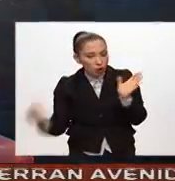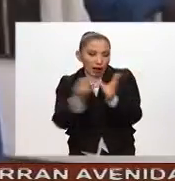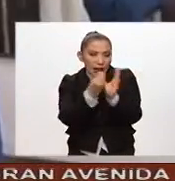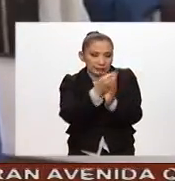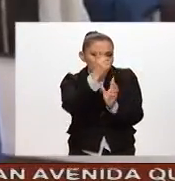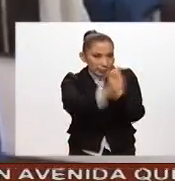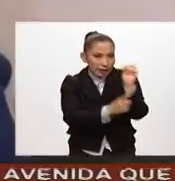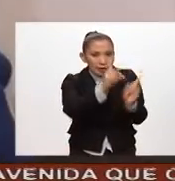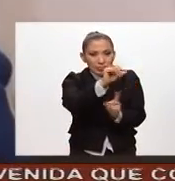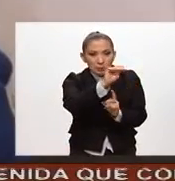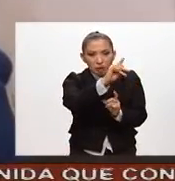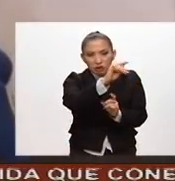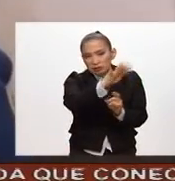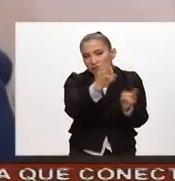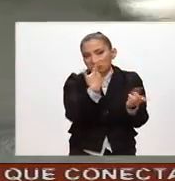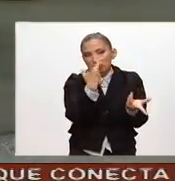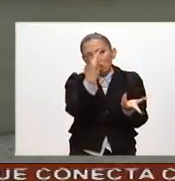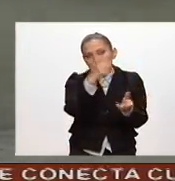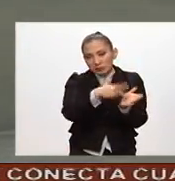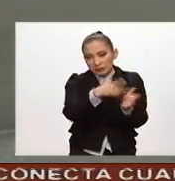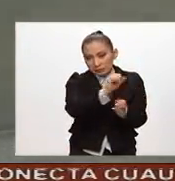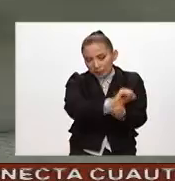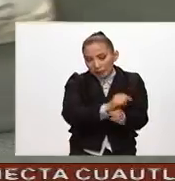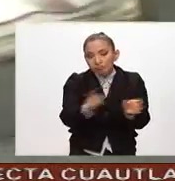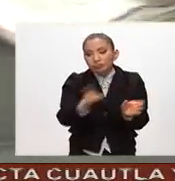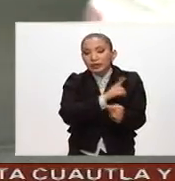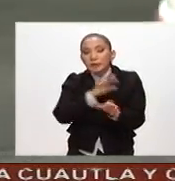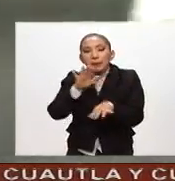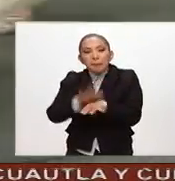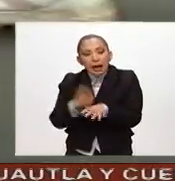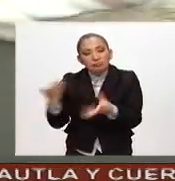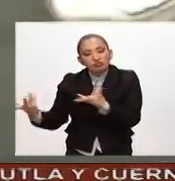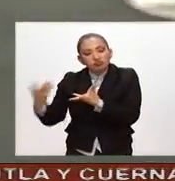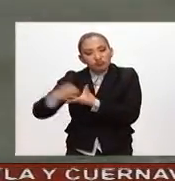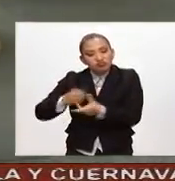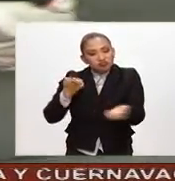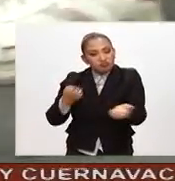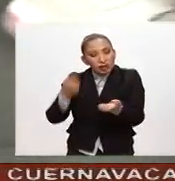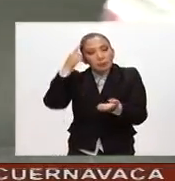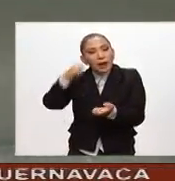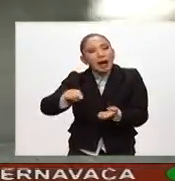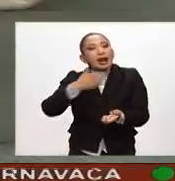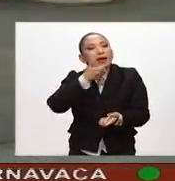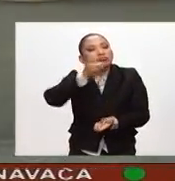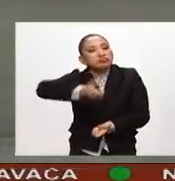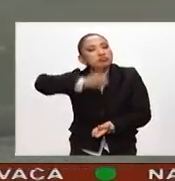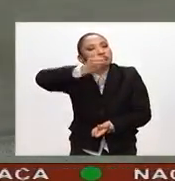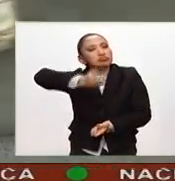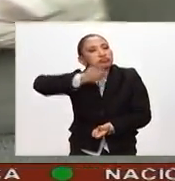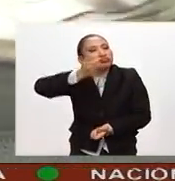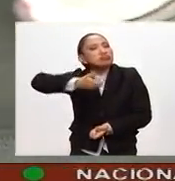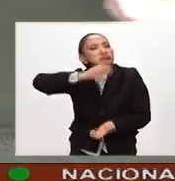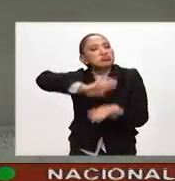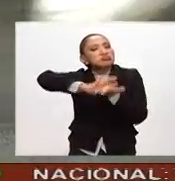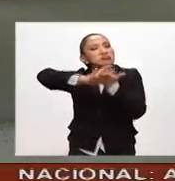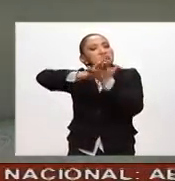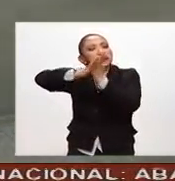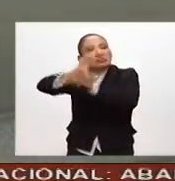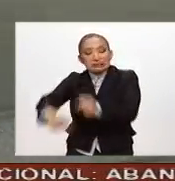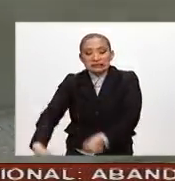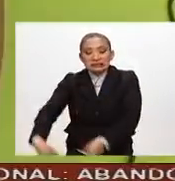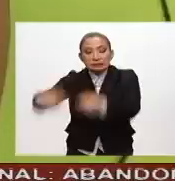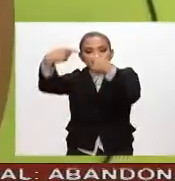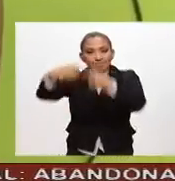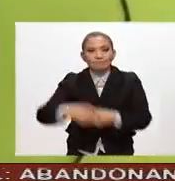clase de deportes que hacemos un par de veces a la semana, sí tendríamos que estarlo integrando para que se convierta en un hábito cotidiano desde que somos